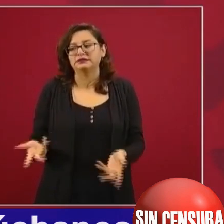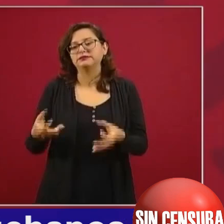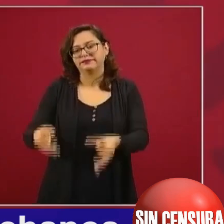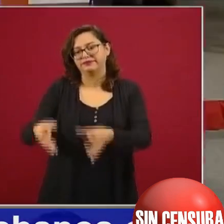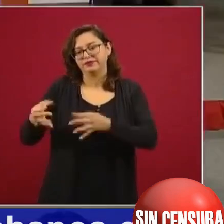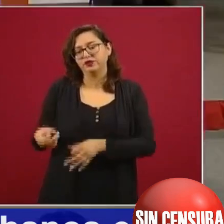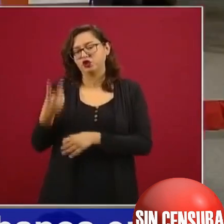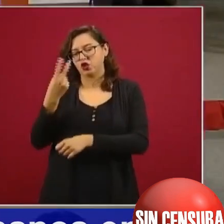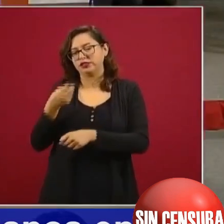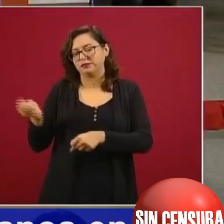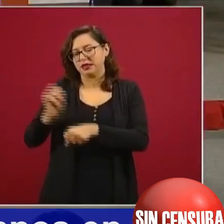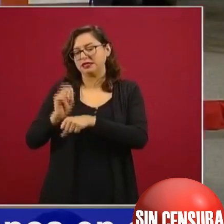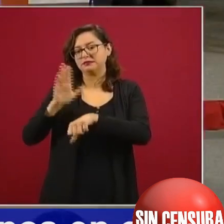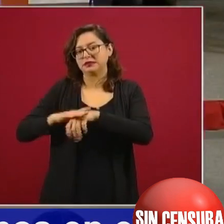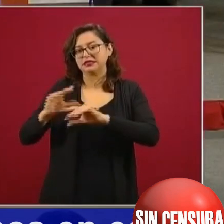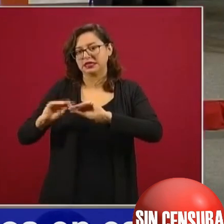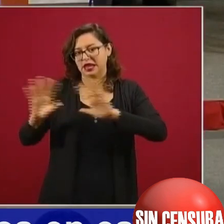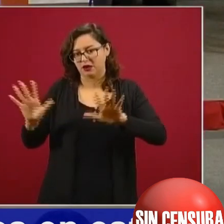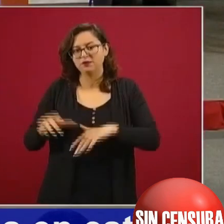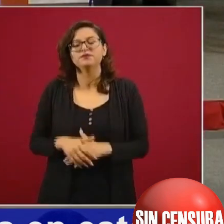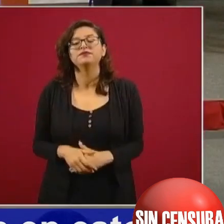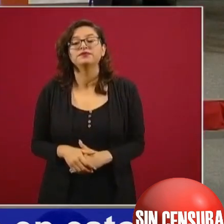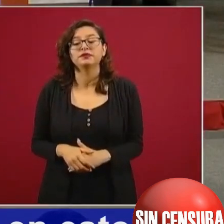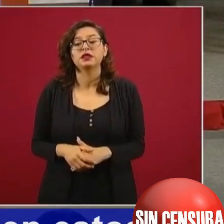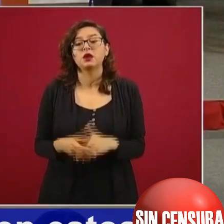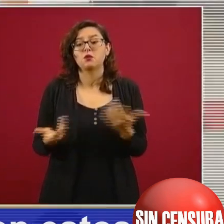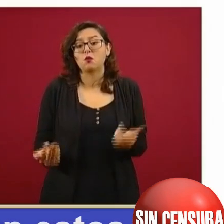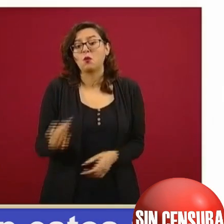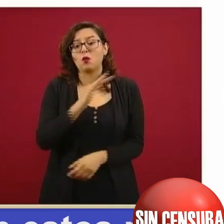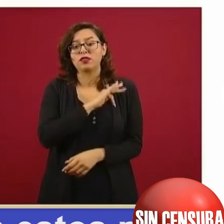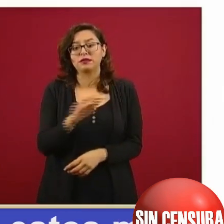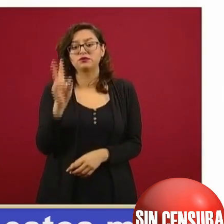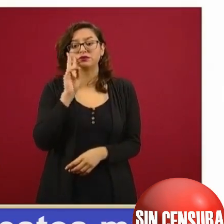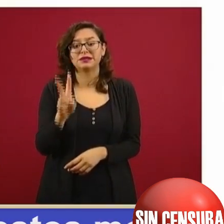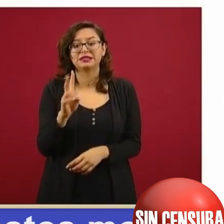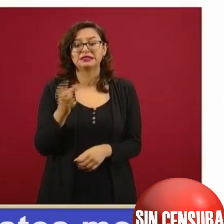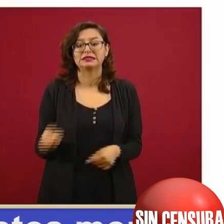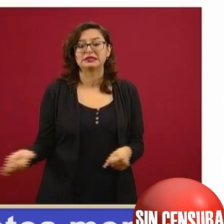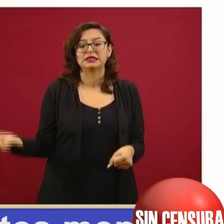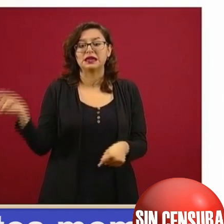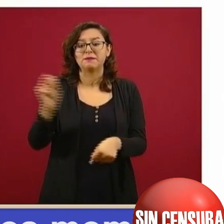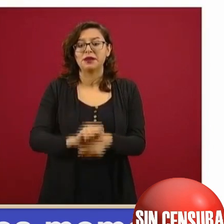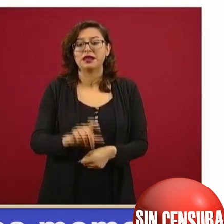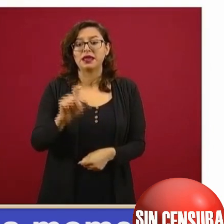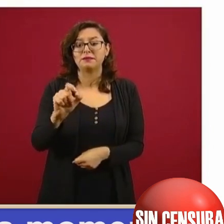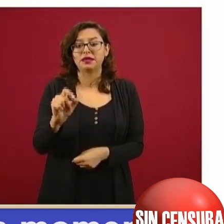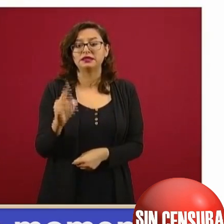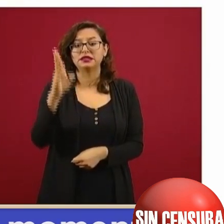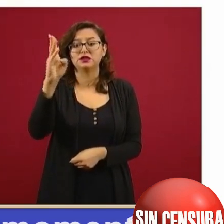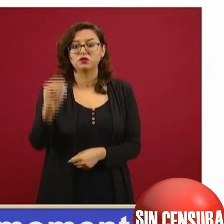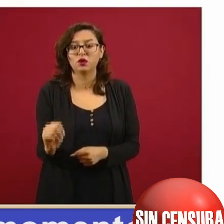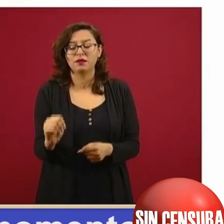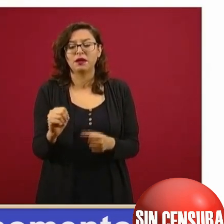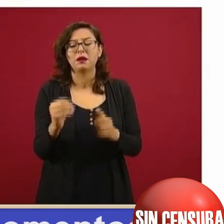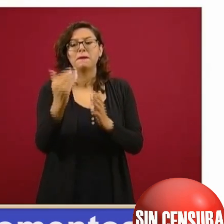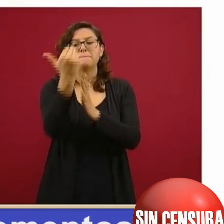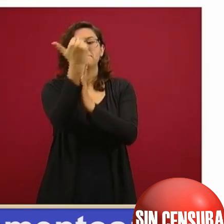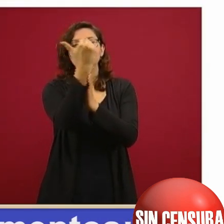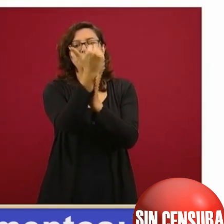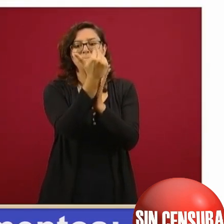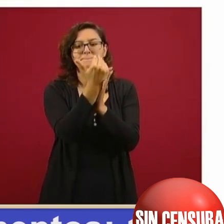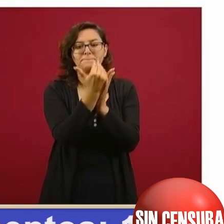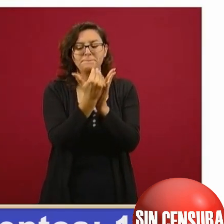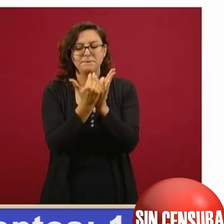desde la semana 29 tenemos un descenso en el número de casos registrados. Lo que está en la